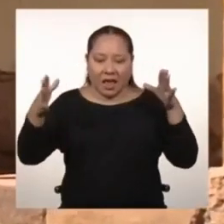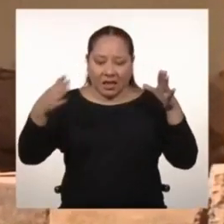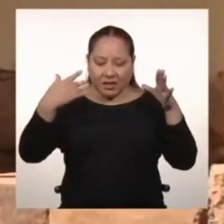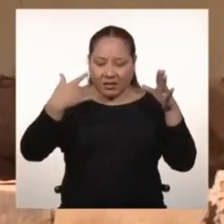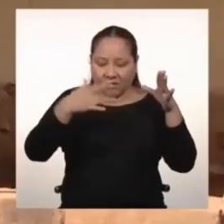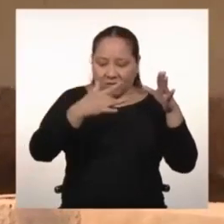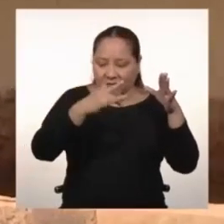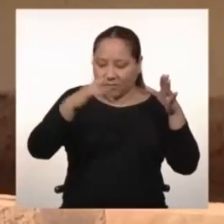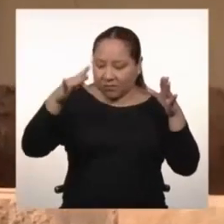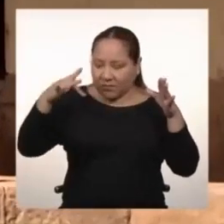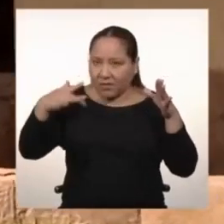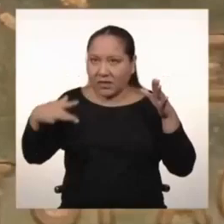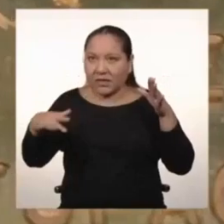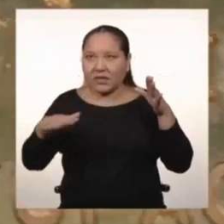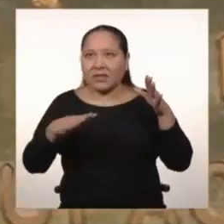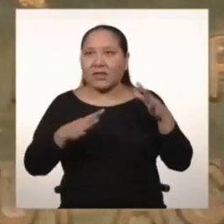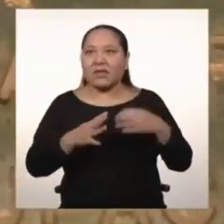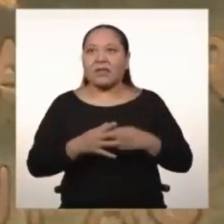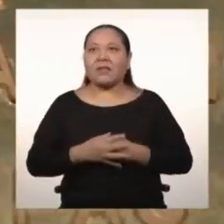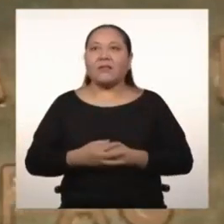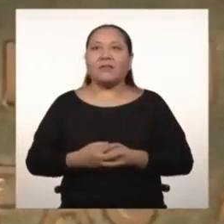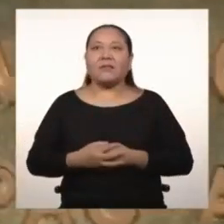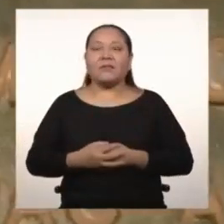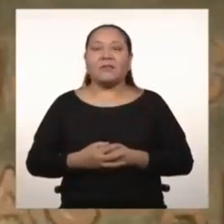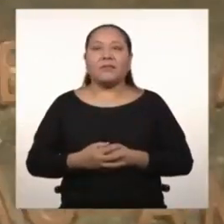desnudez.